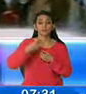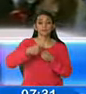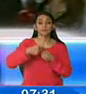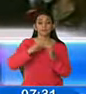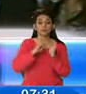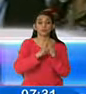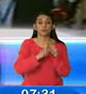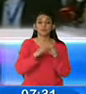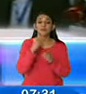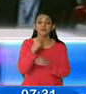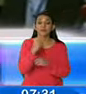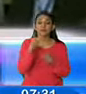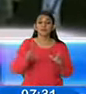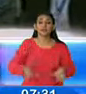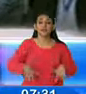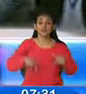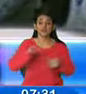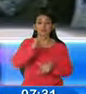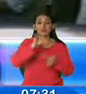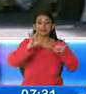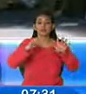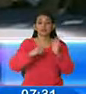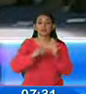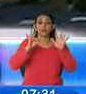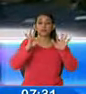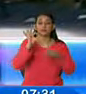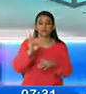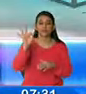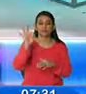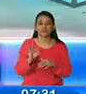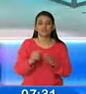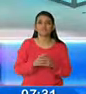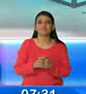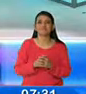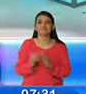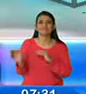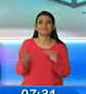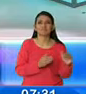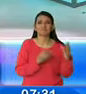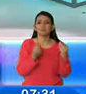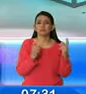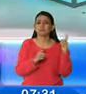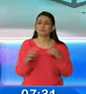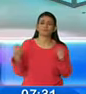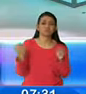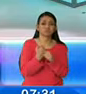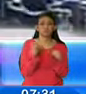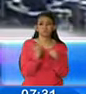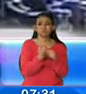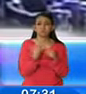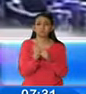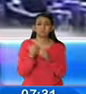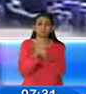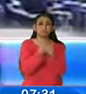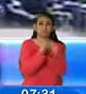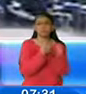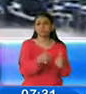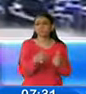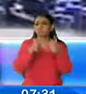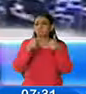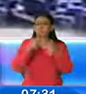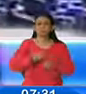Moreno tiene el 38.8%. Cientos de personas trabajando al unísono para brindarles la